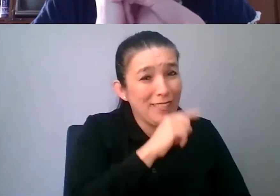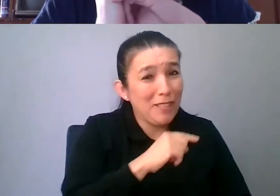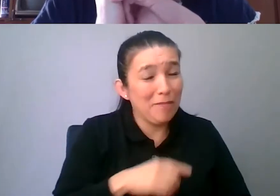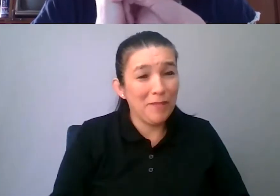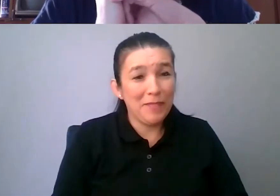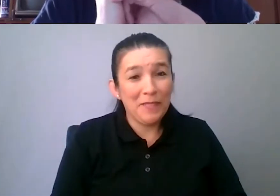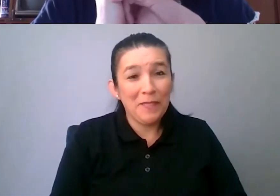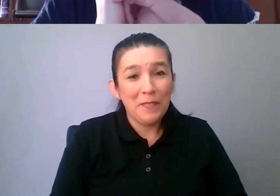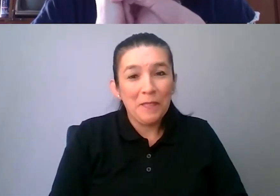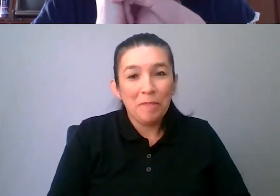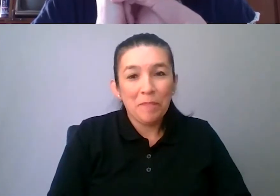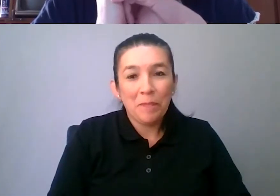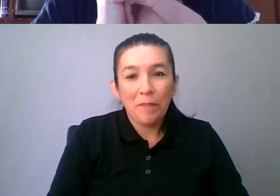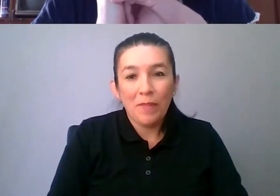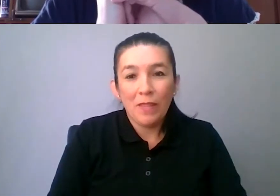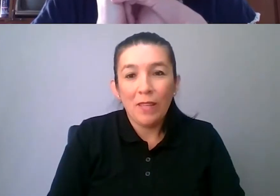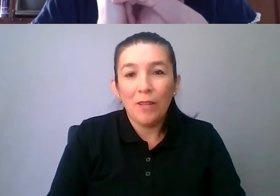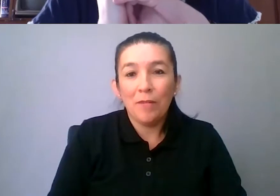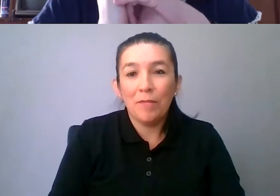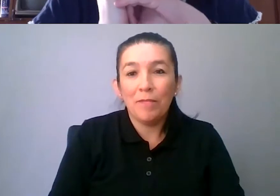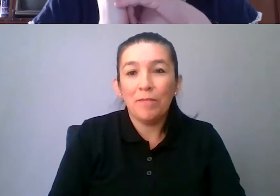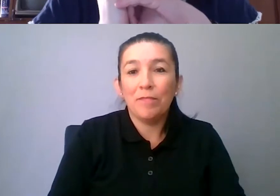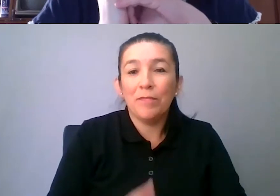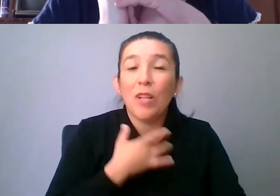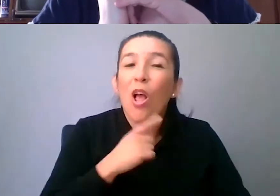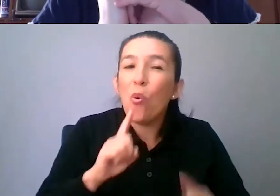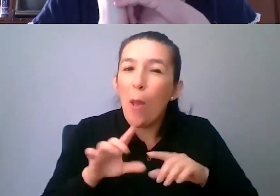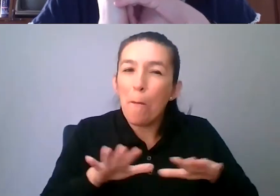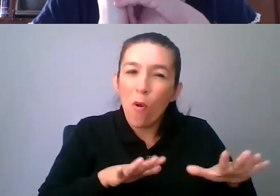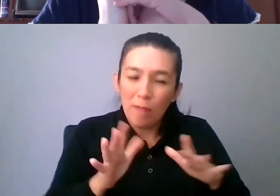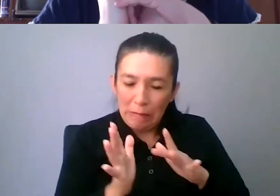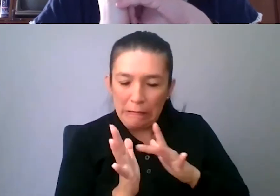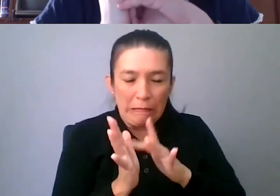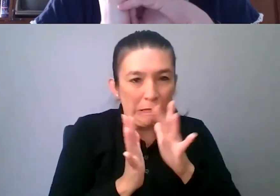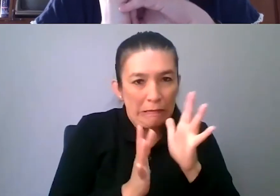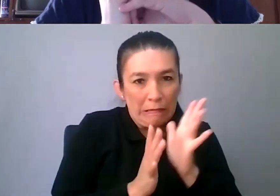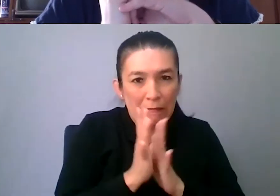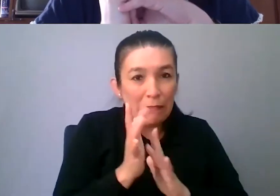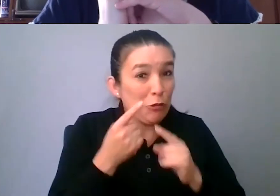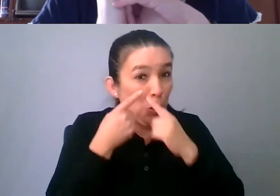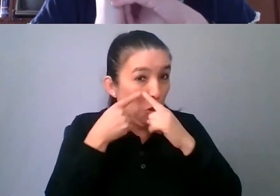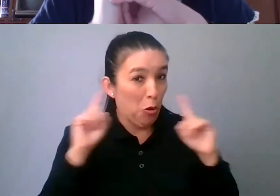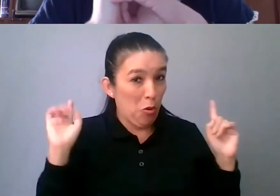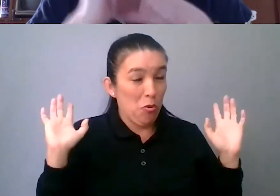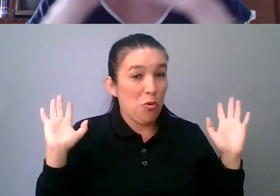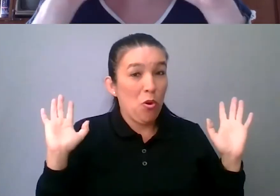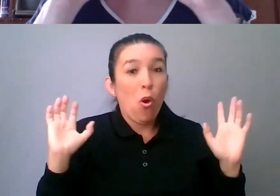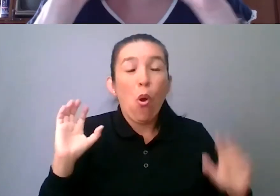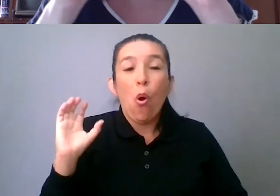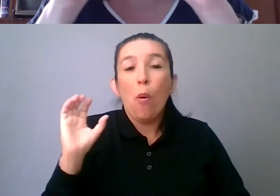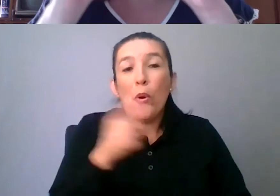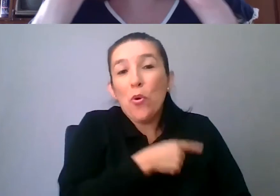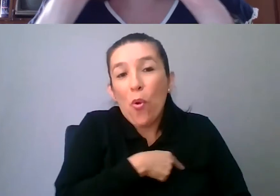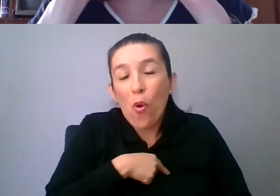porque hay algunos movimientos quizás que yo no los conocía, o nombres